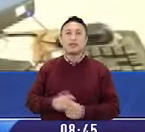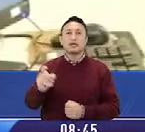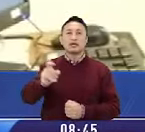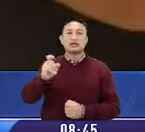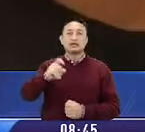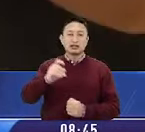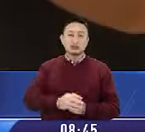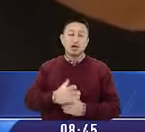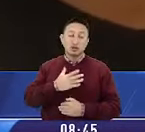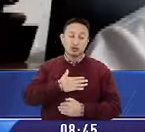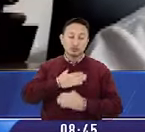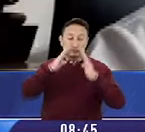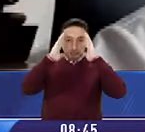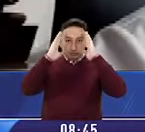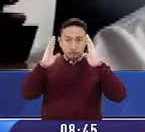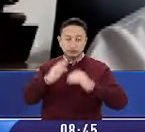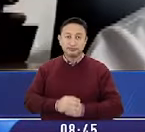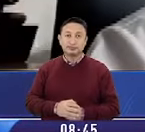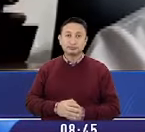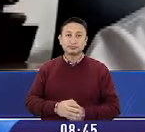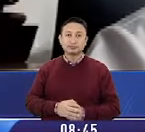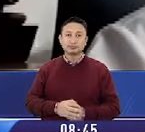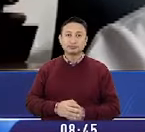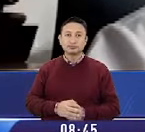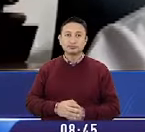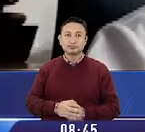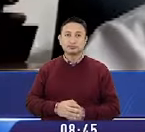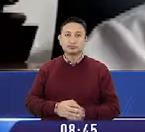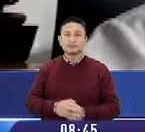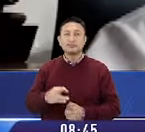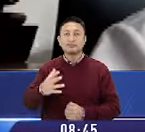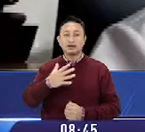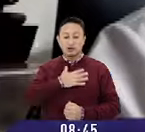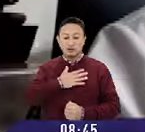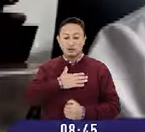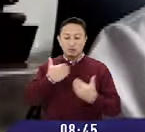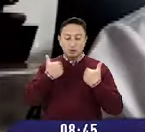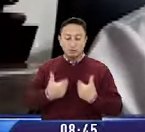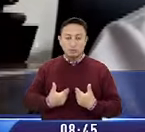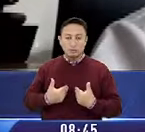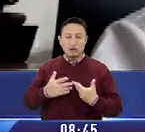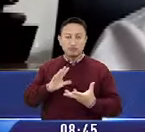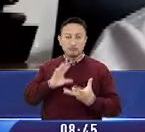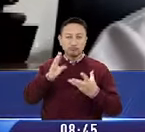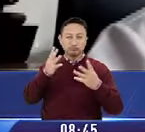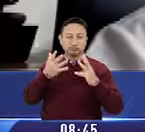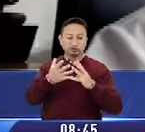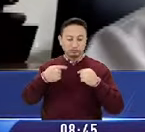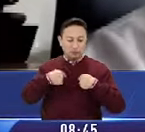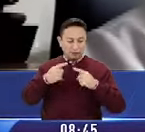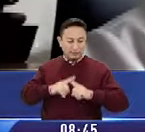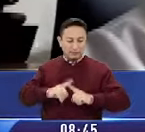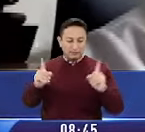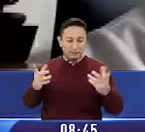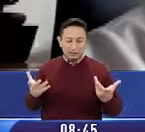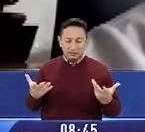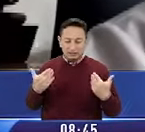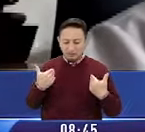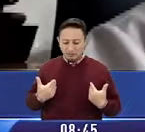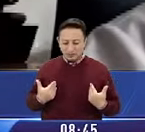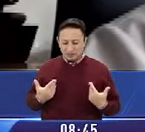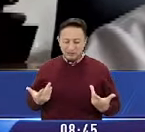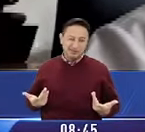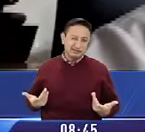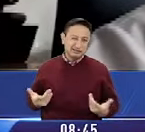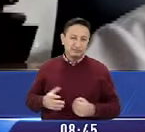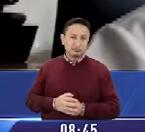de nuestra atención. Muchas veces tiene que ver con mi cuerpo va a transformarse, ya soy diferente, ya dar igual.